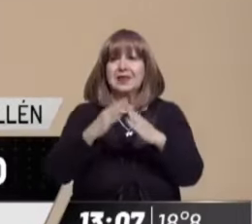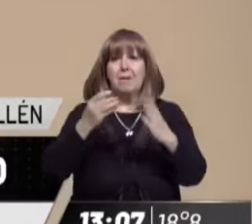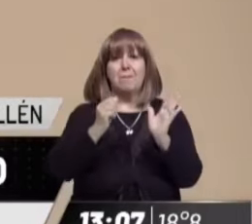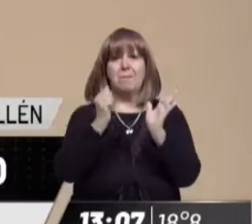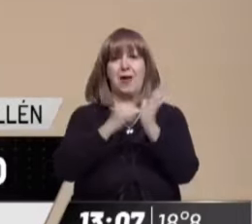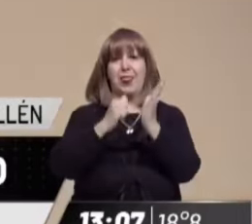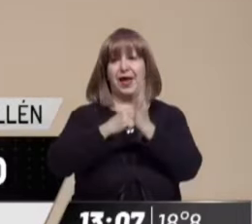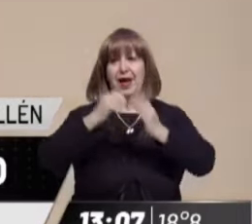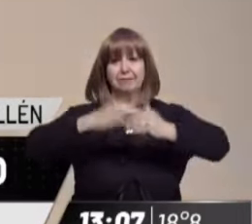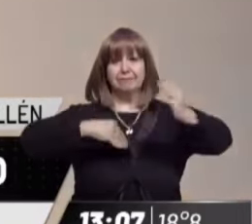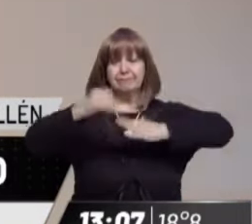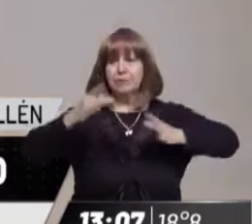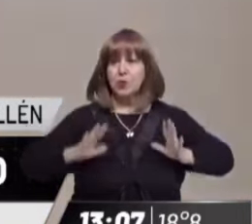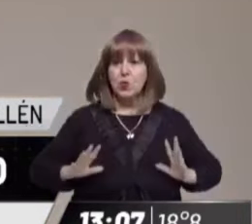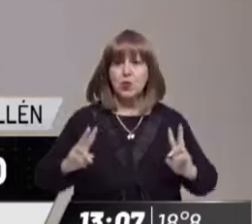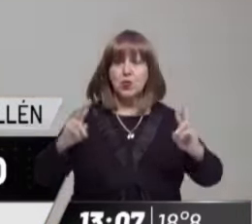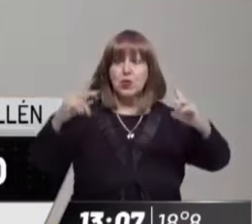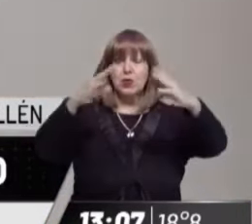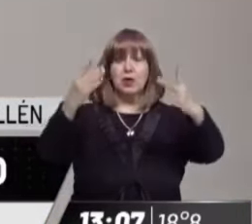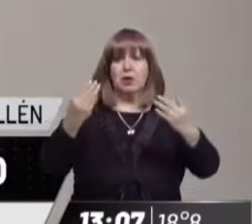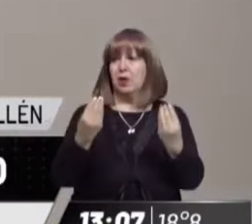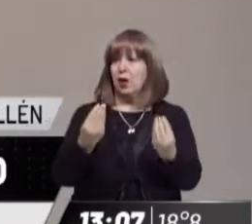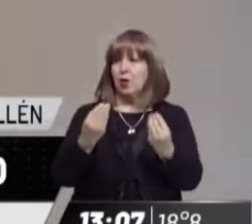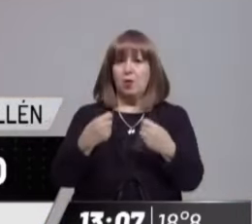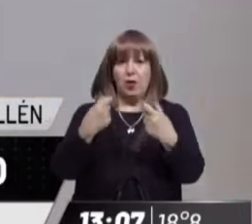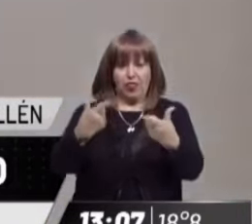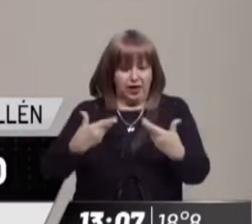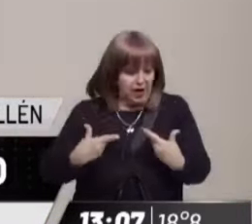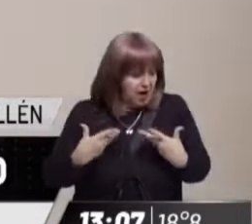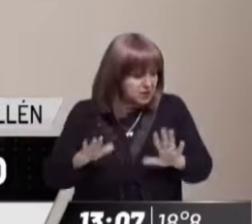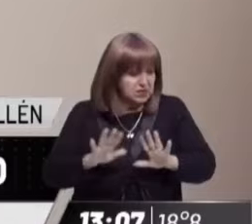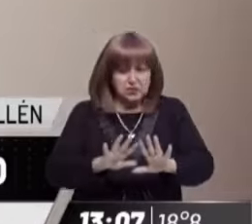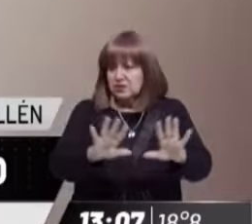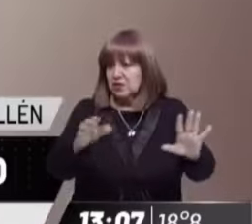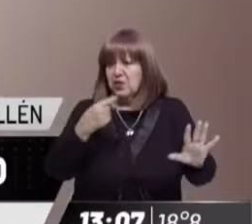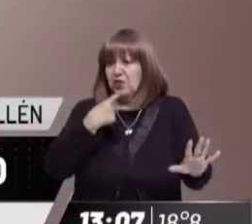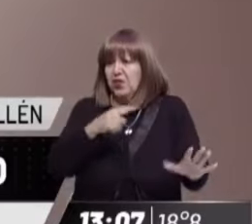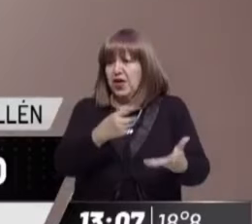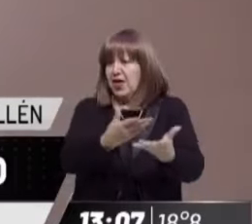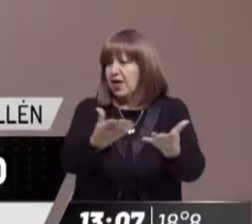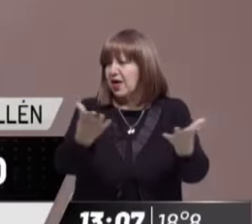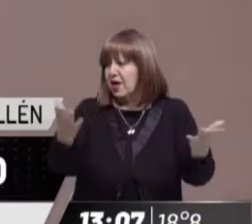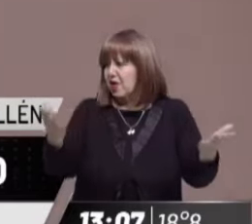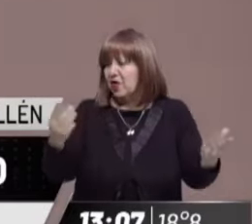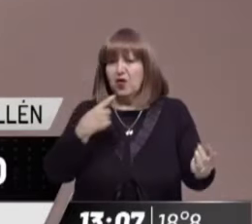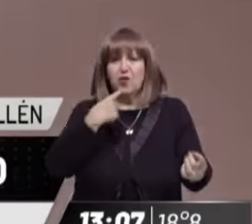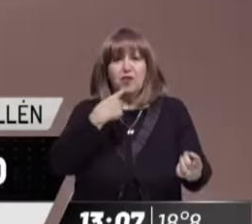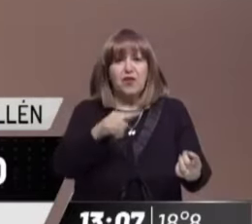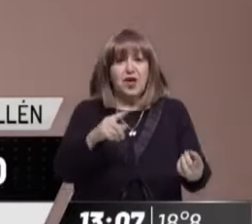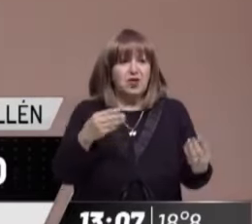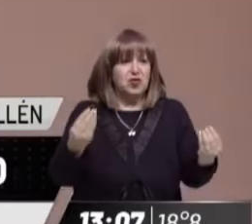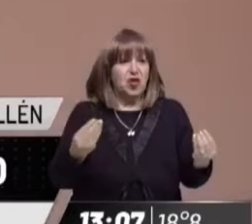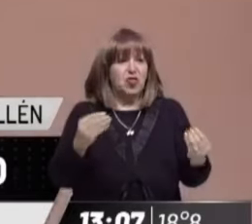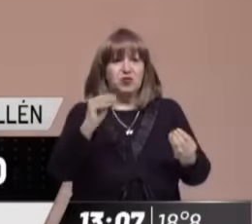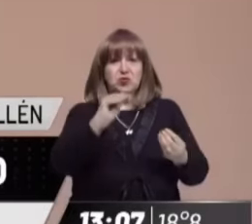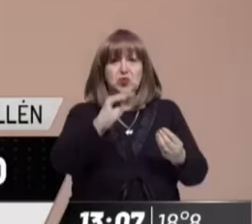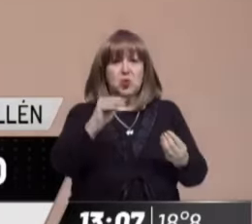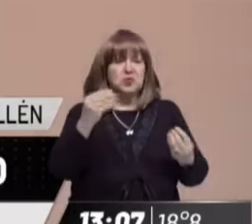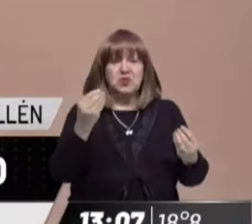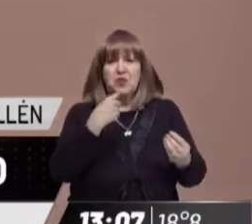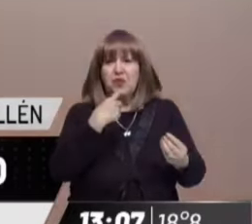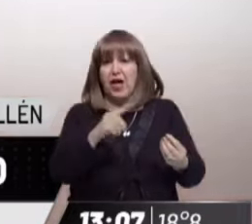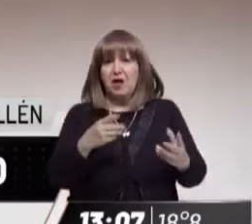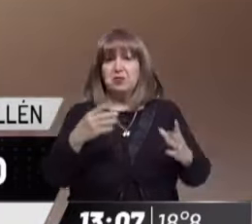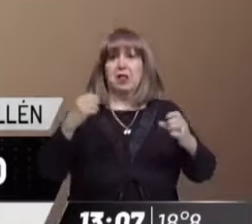entregan. Y si las empresas constructoras tienen en cuenta los detalles y la calidad también de lo que van a